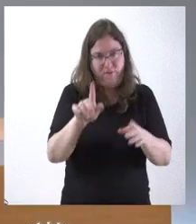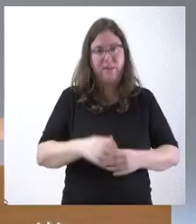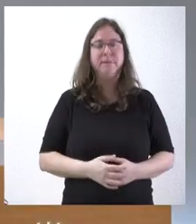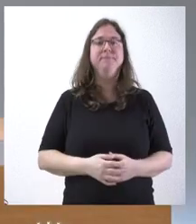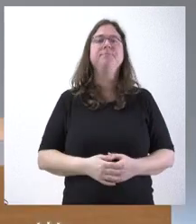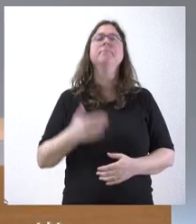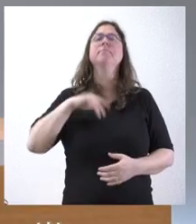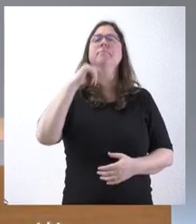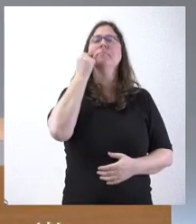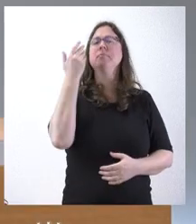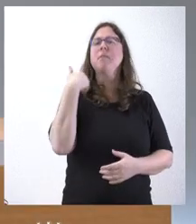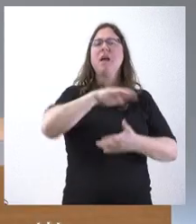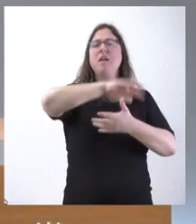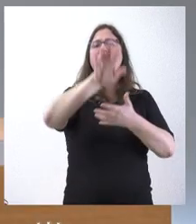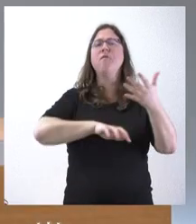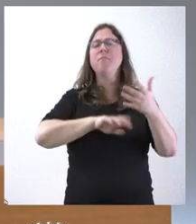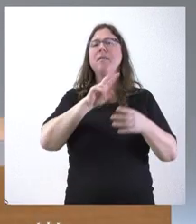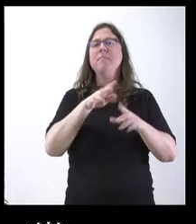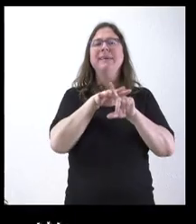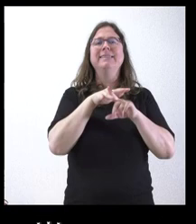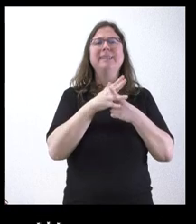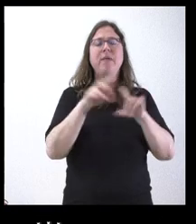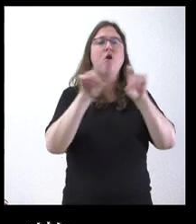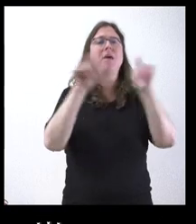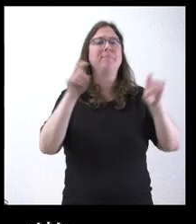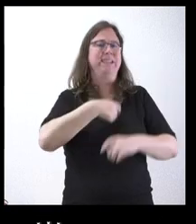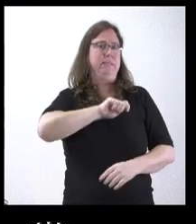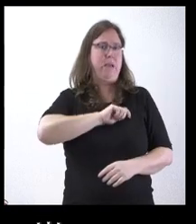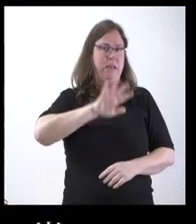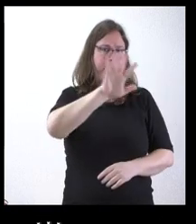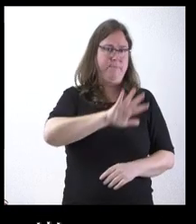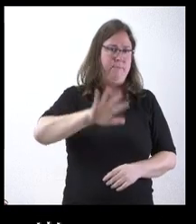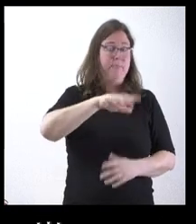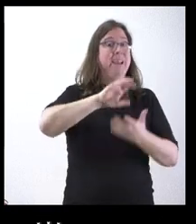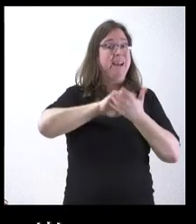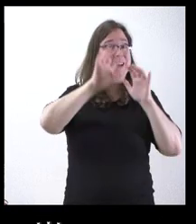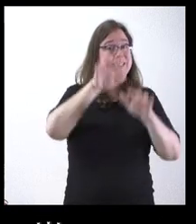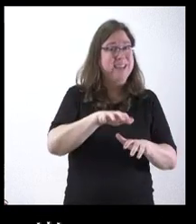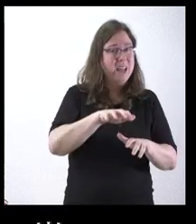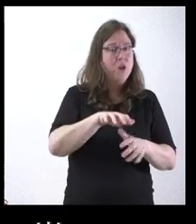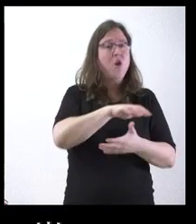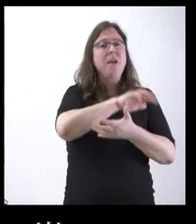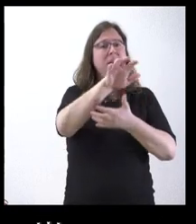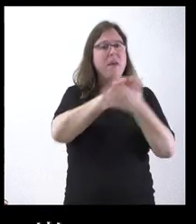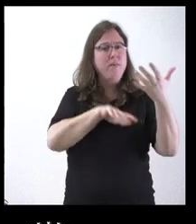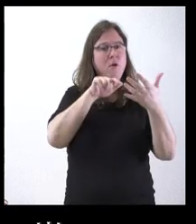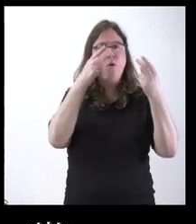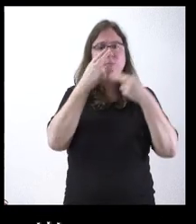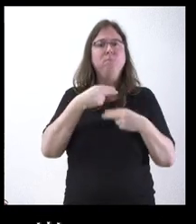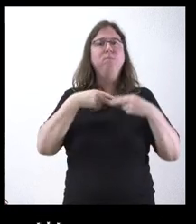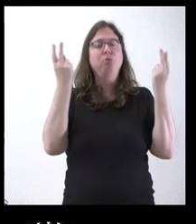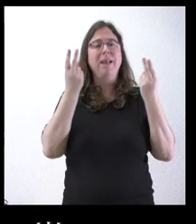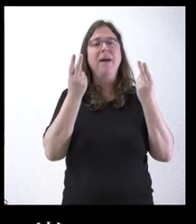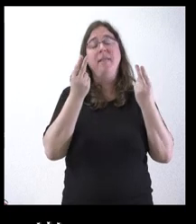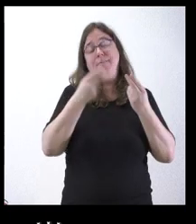hemos conocido también un informe sobre la situación de las empresas en España en Castilla León Ese informe que hoy publica prensa